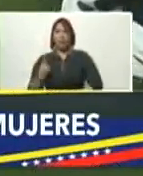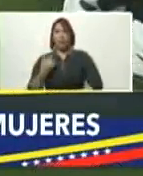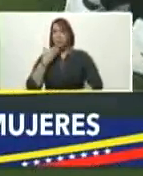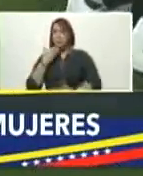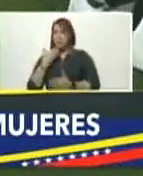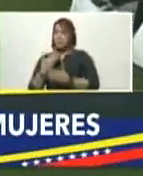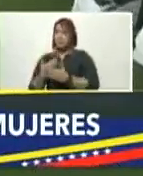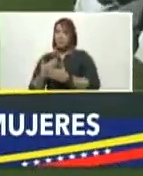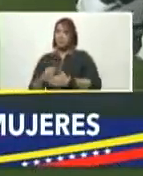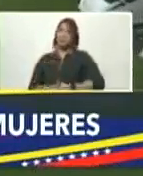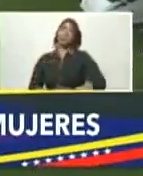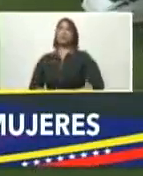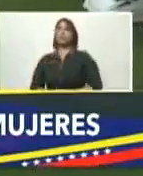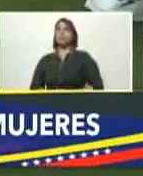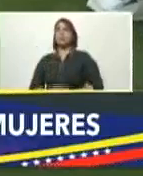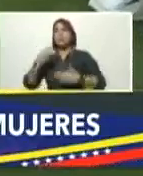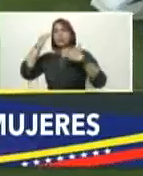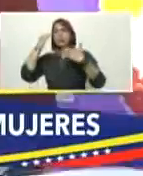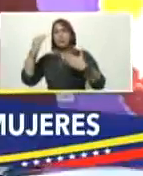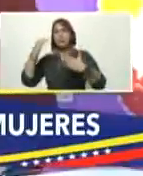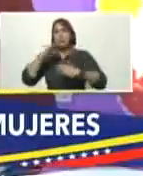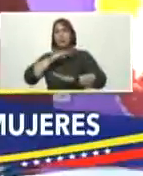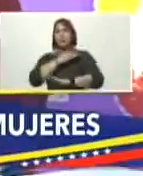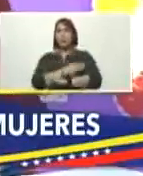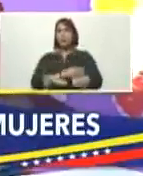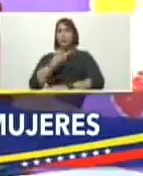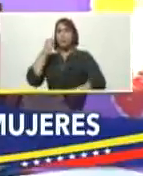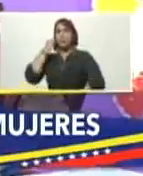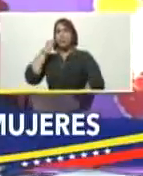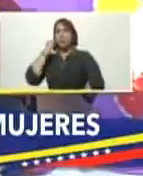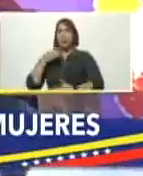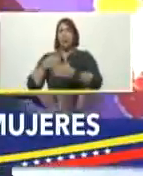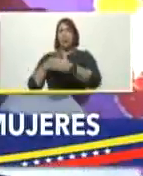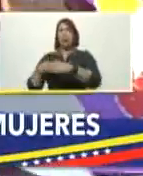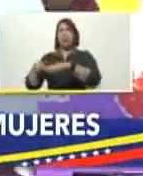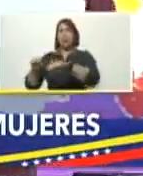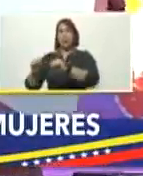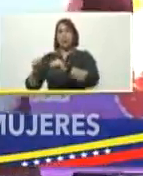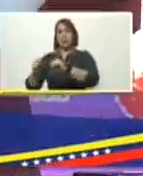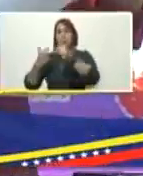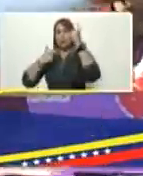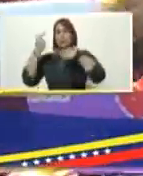presidente. Saludo feminista, antiimperialista y chavista de las mujeres.